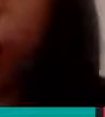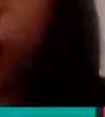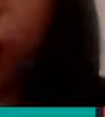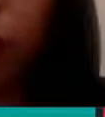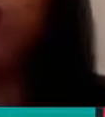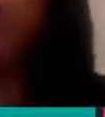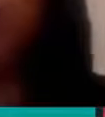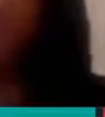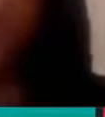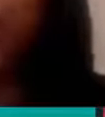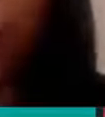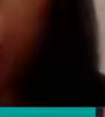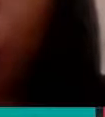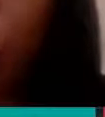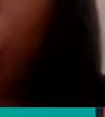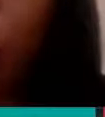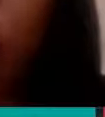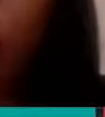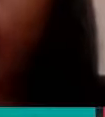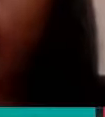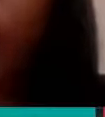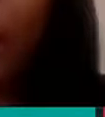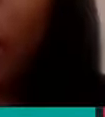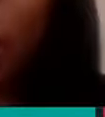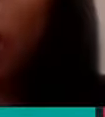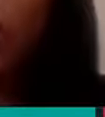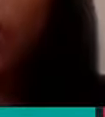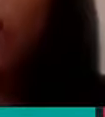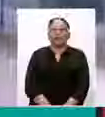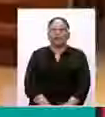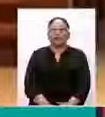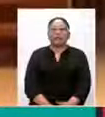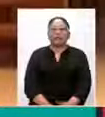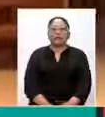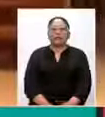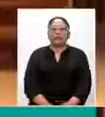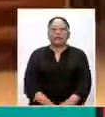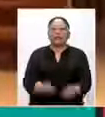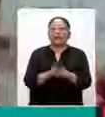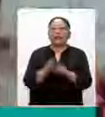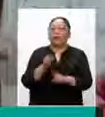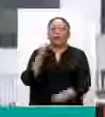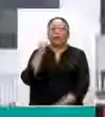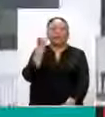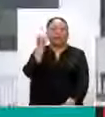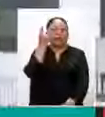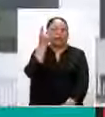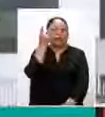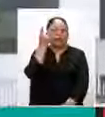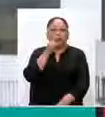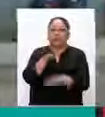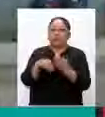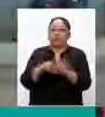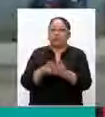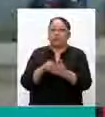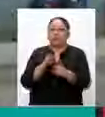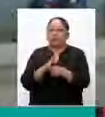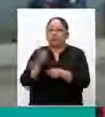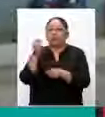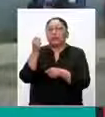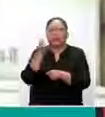salud. Como Defensoría del Pueblo, yo entiendo, me solidarizo y tengan la seguridad de que seguimos haciendo